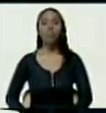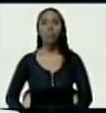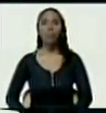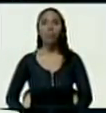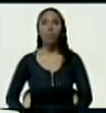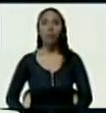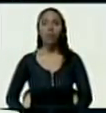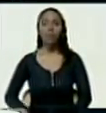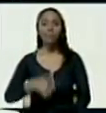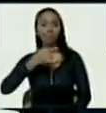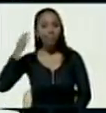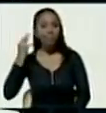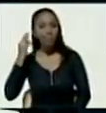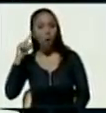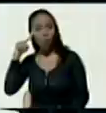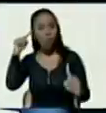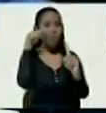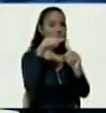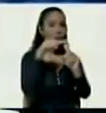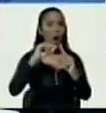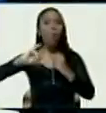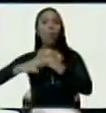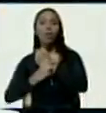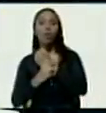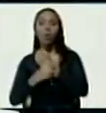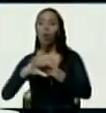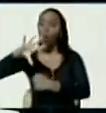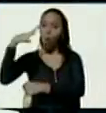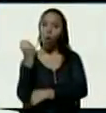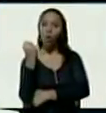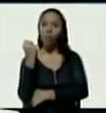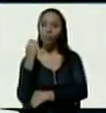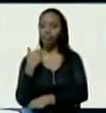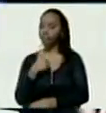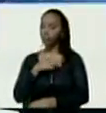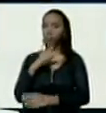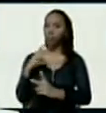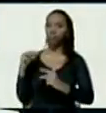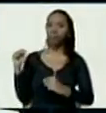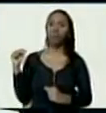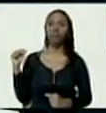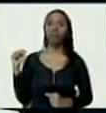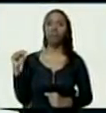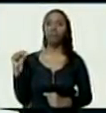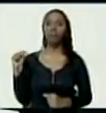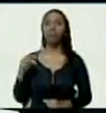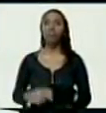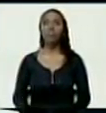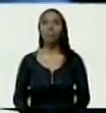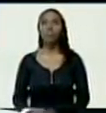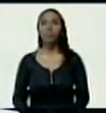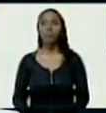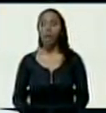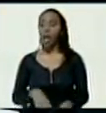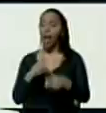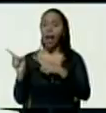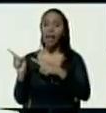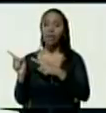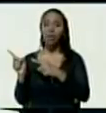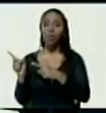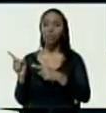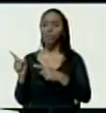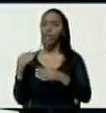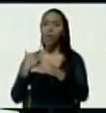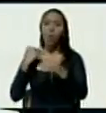los verdaderos objetivos de Juan Guaidó los logró, los otros no. Ya es una brizna de paja que se